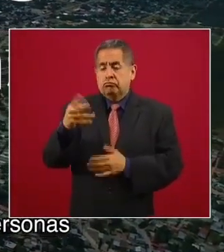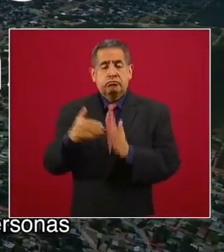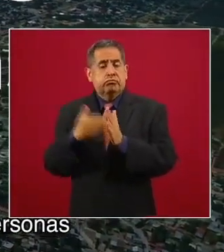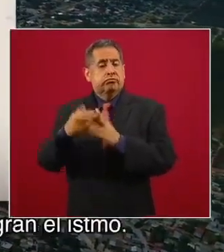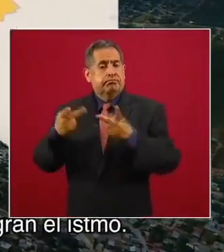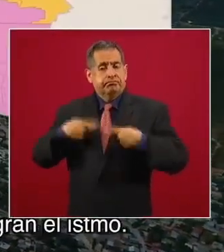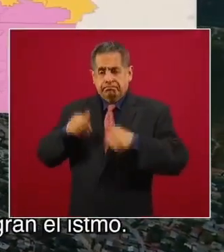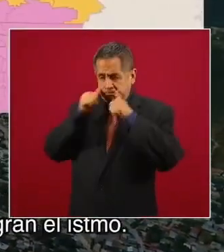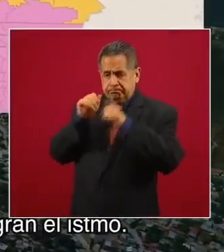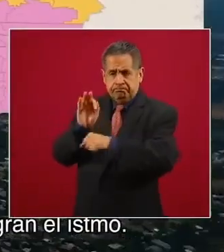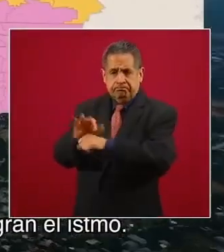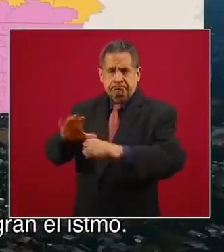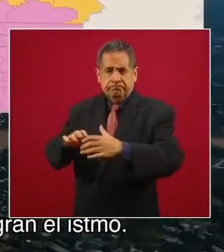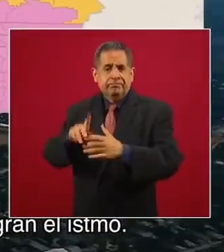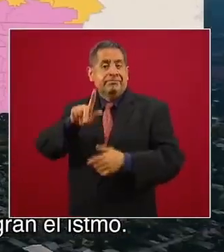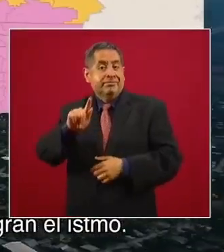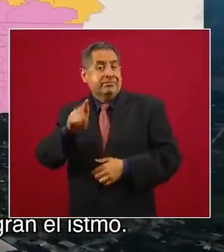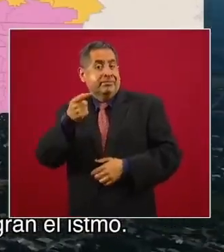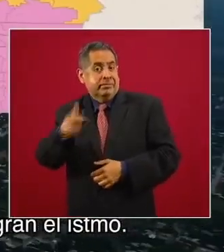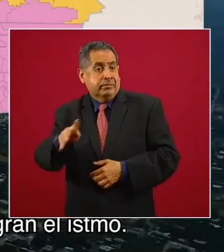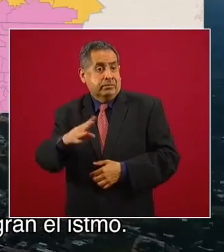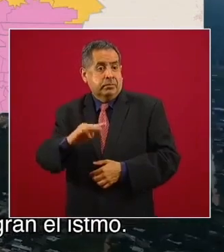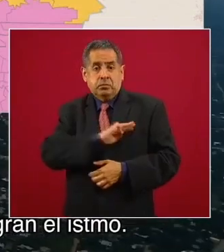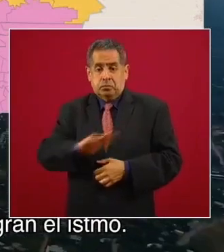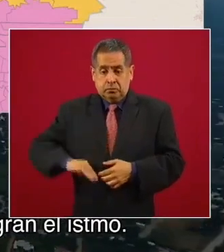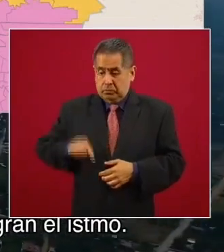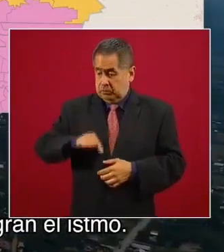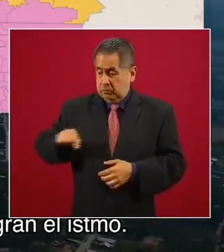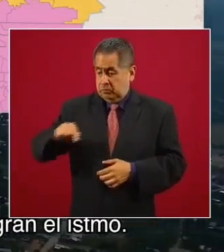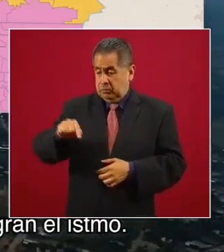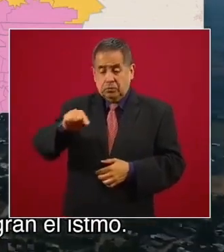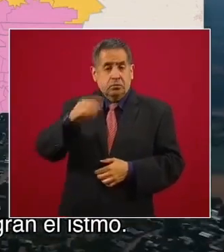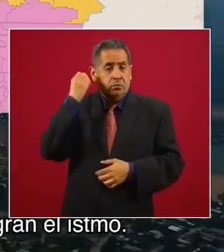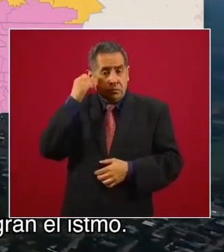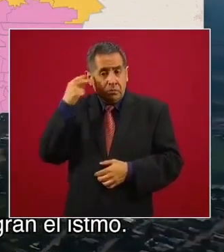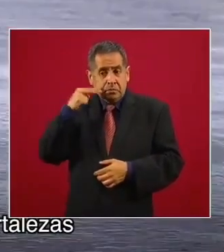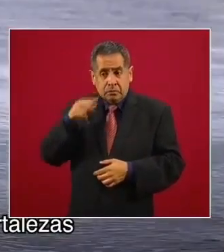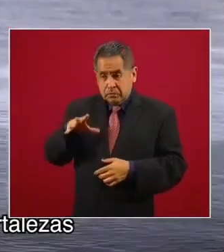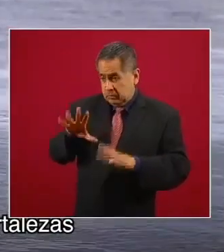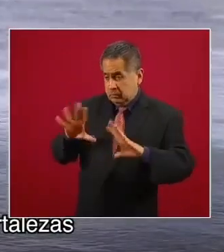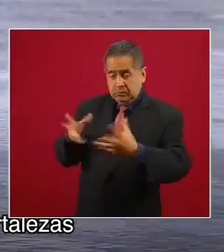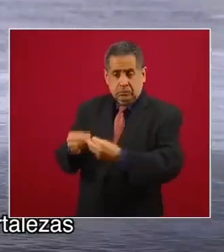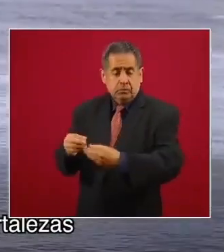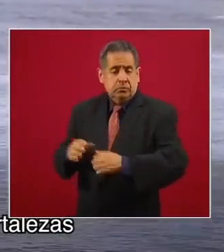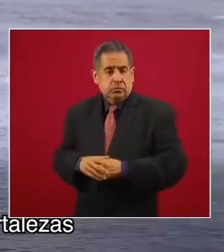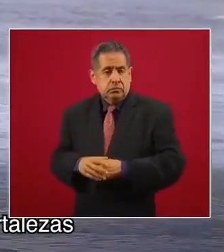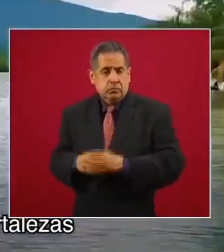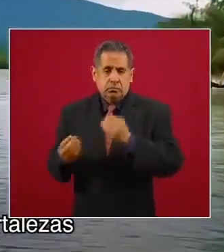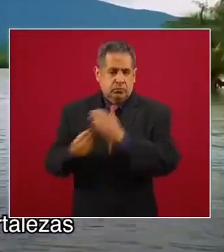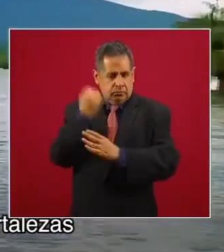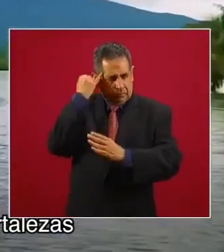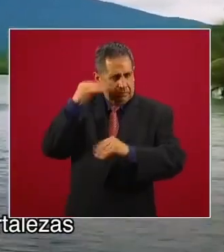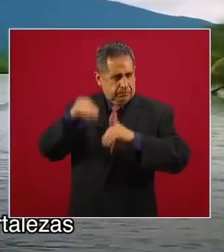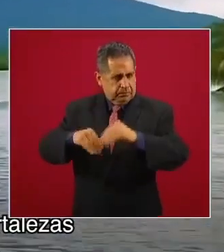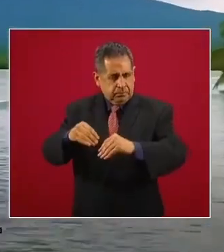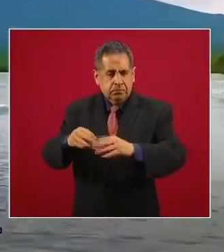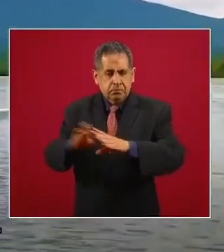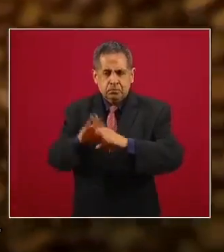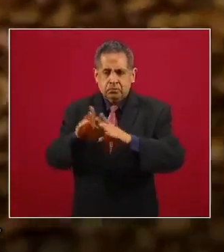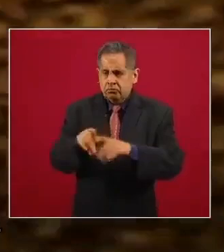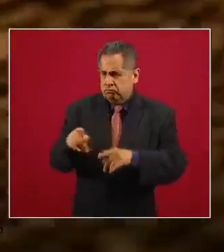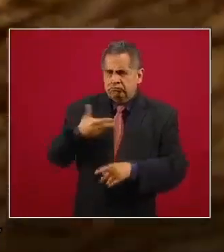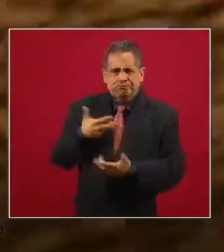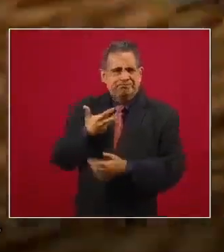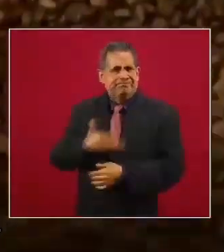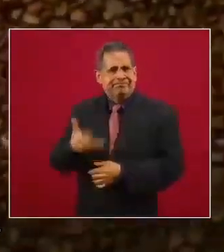personas en los 79 municipios de Oaxaca y Veracruz que integran el Istmo. El nuevo desarrollo se genera a partir de las fortalezas